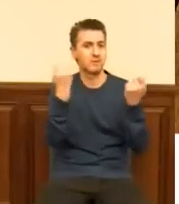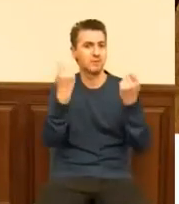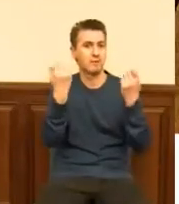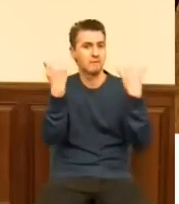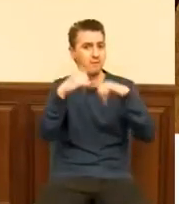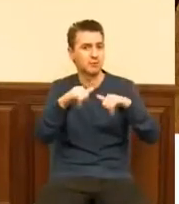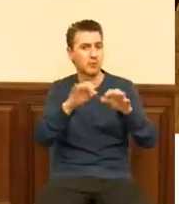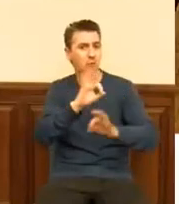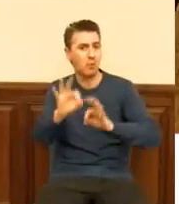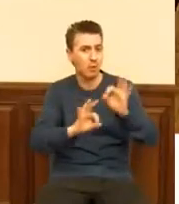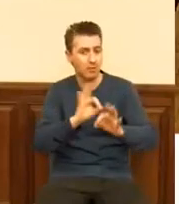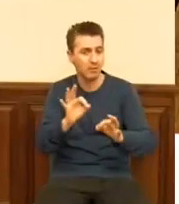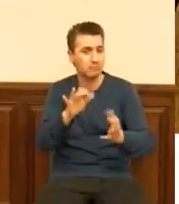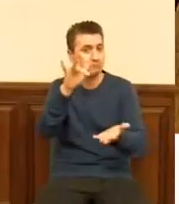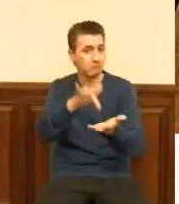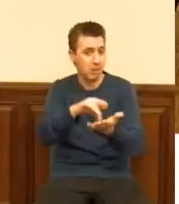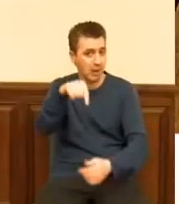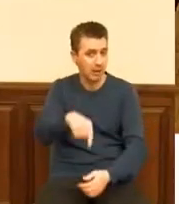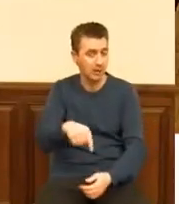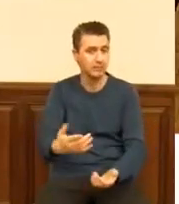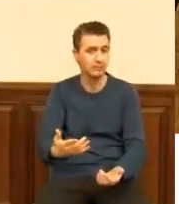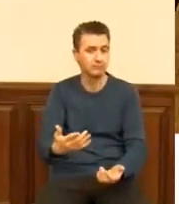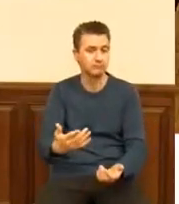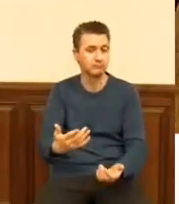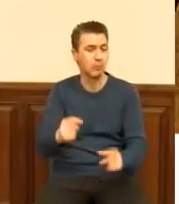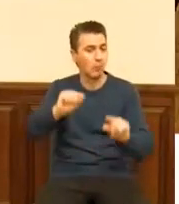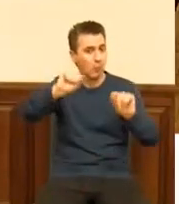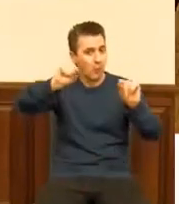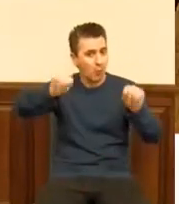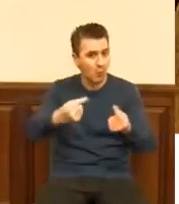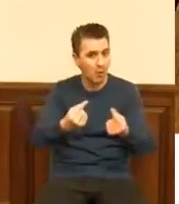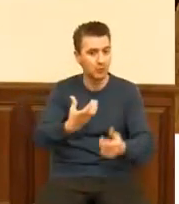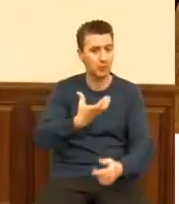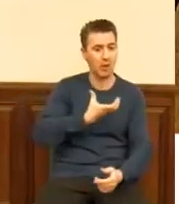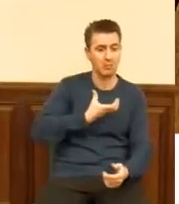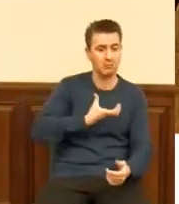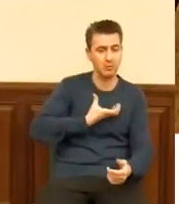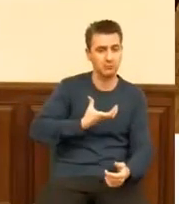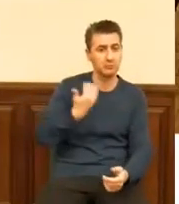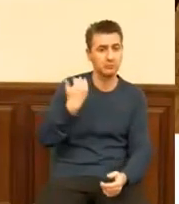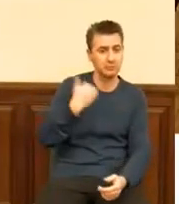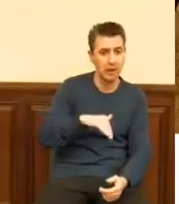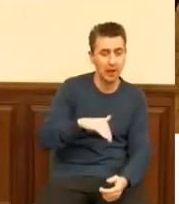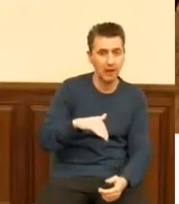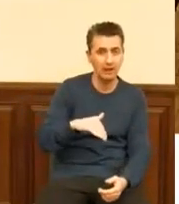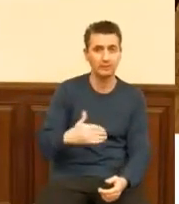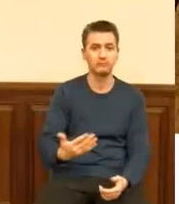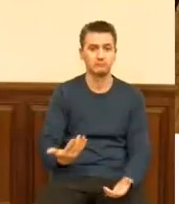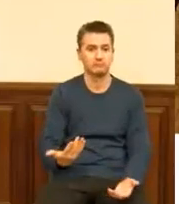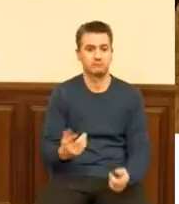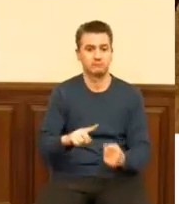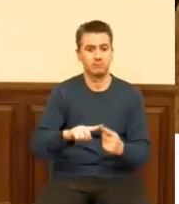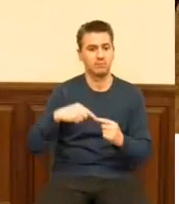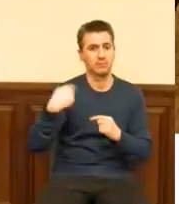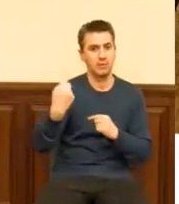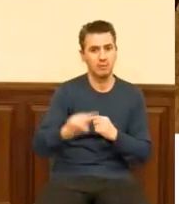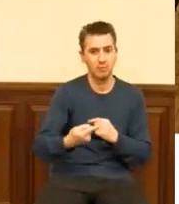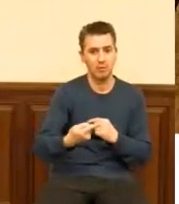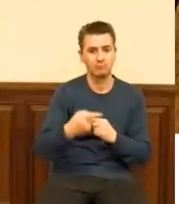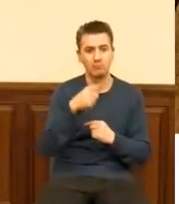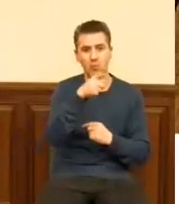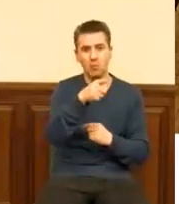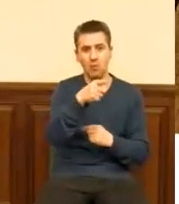en el municipio de Móstoles y firma un convenio con el ayuntamiento, bueno, pues tendrá que hacerse cargo de